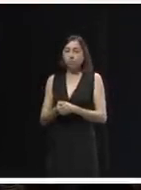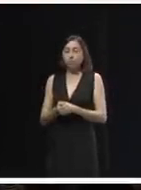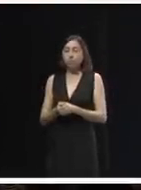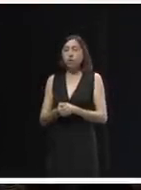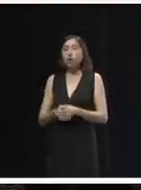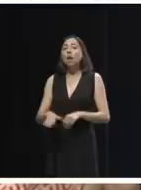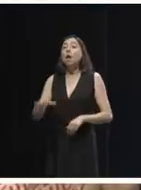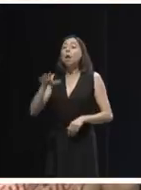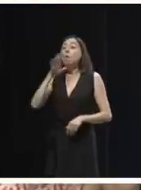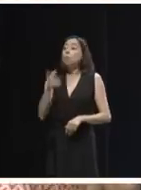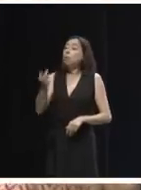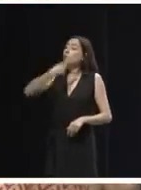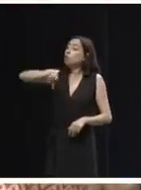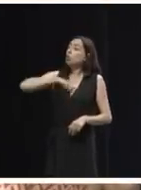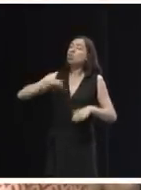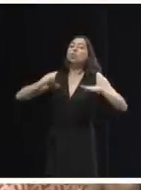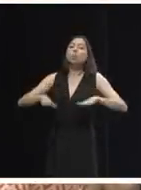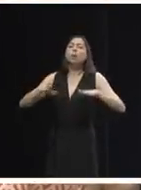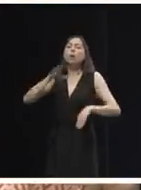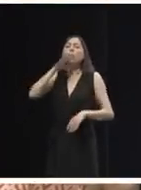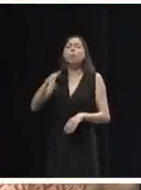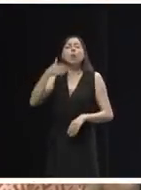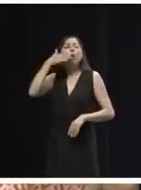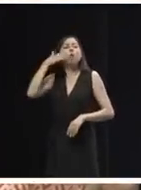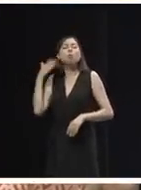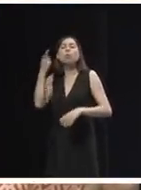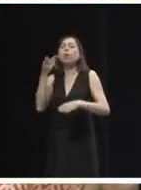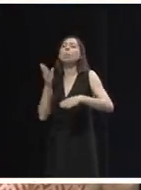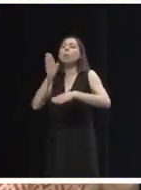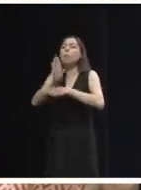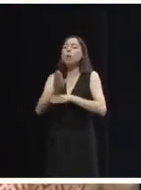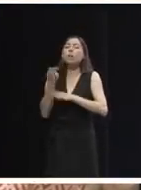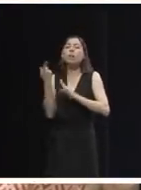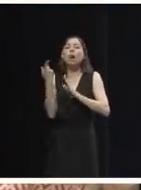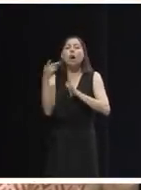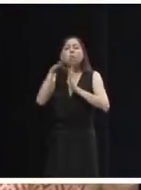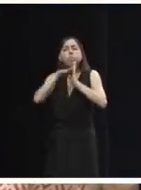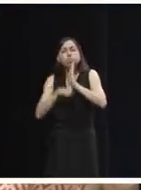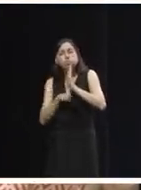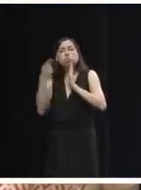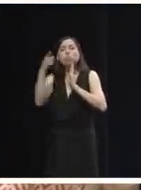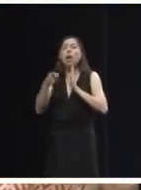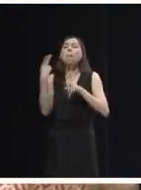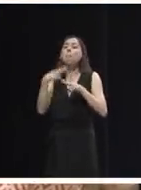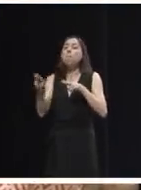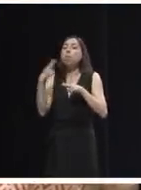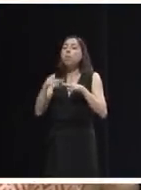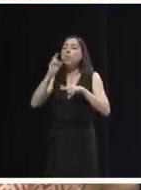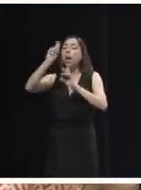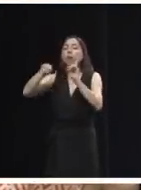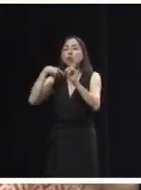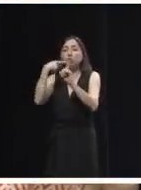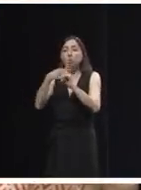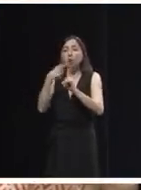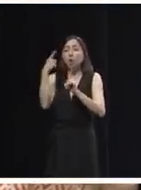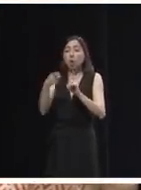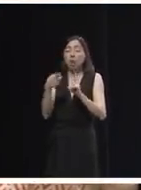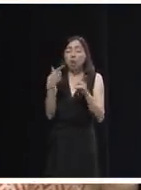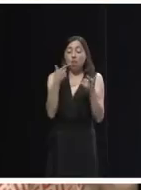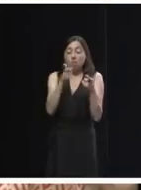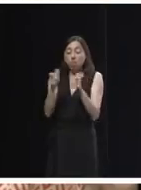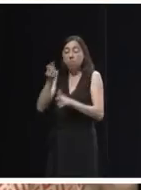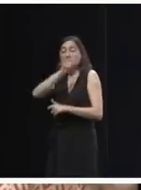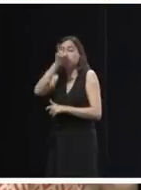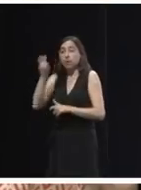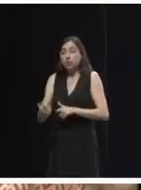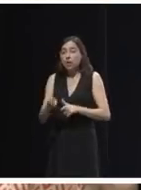por eso estamos aquí, porque tenemos orgullo de una propuesta programática, política, de Sumar, de la unidad y diversidad de la izquierda, que va a hacer